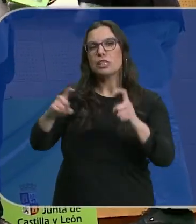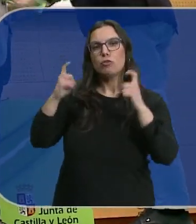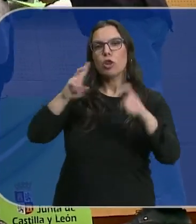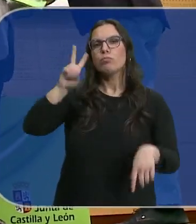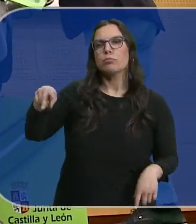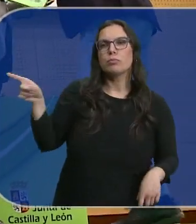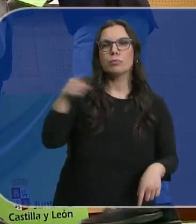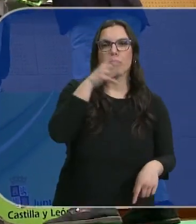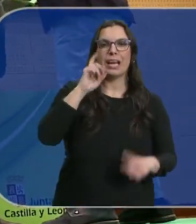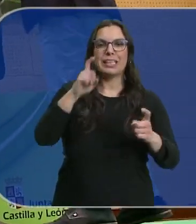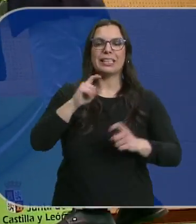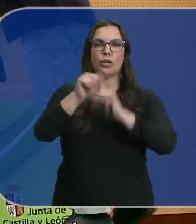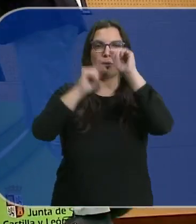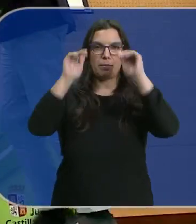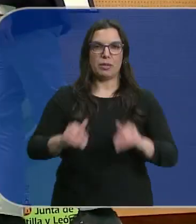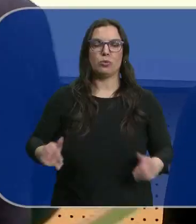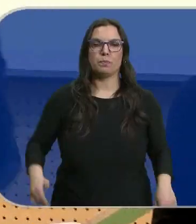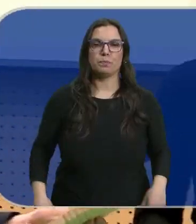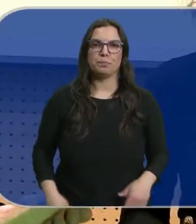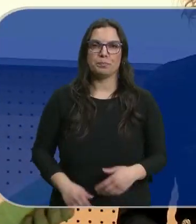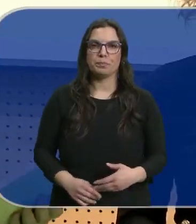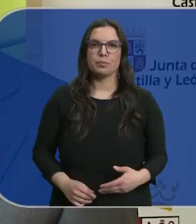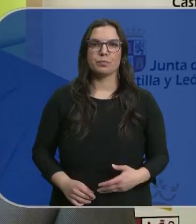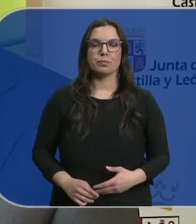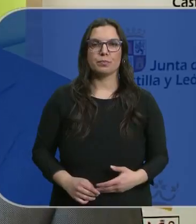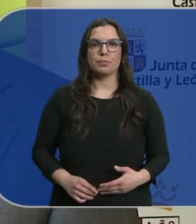para reducir su impacto contaminante.